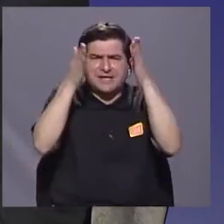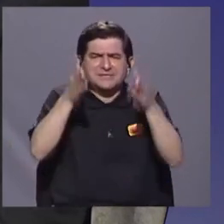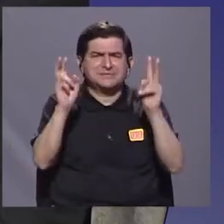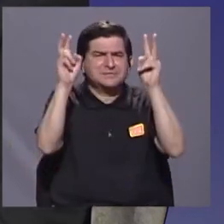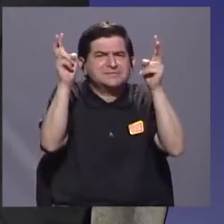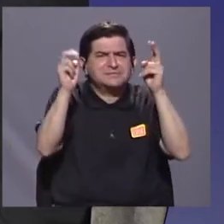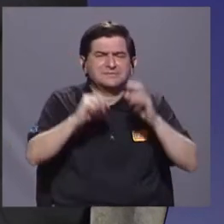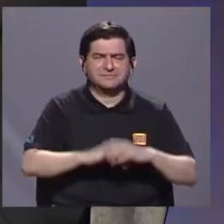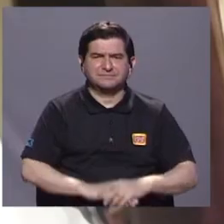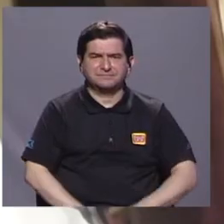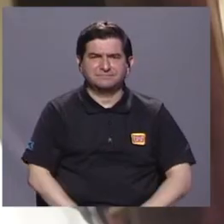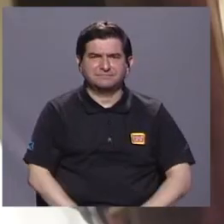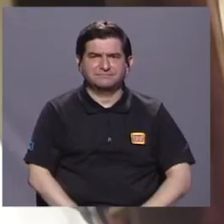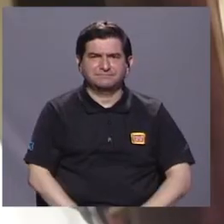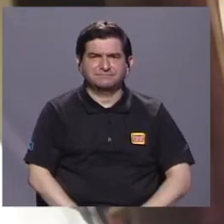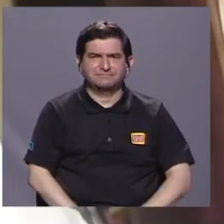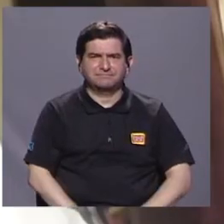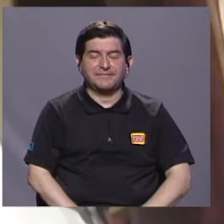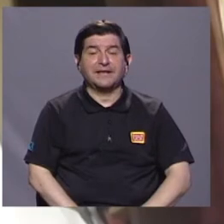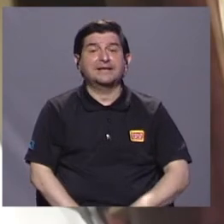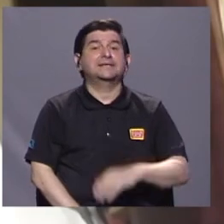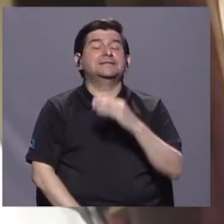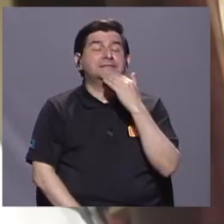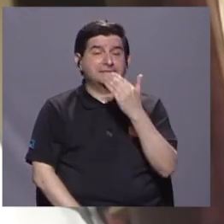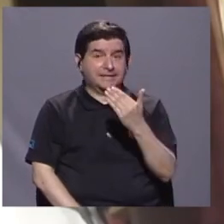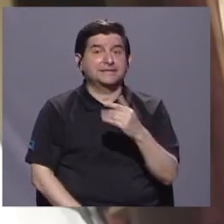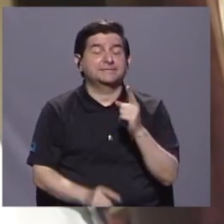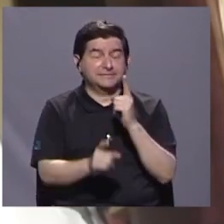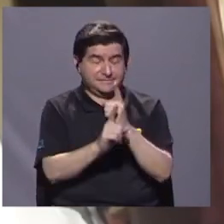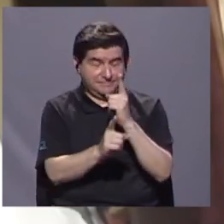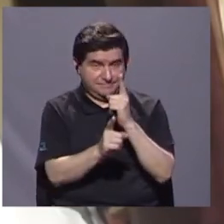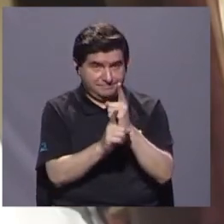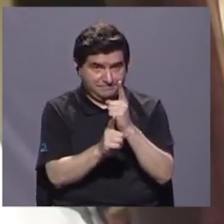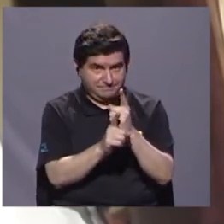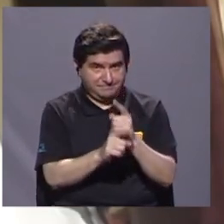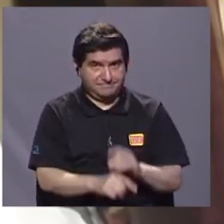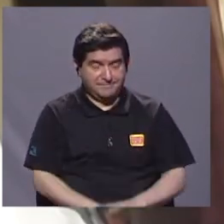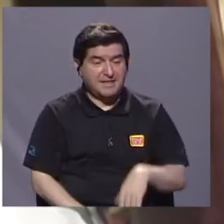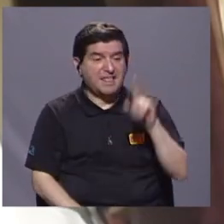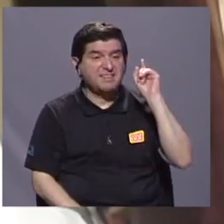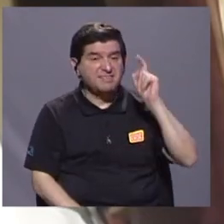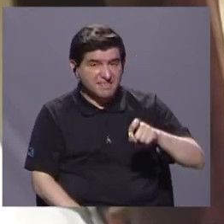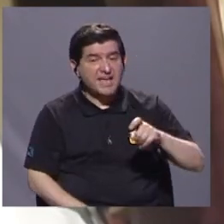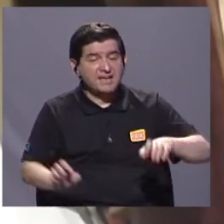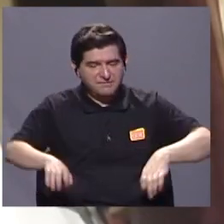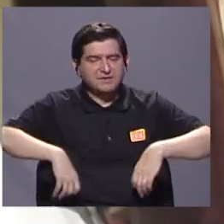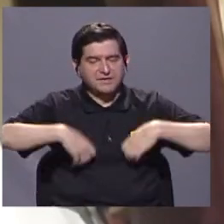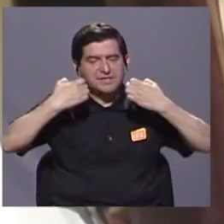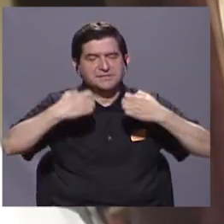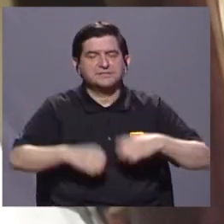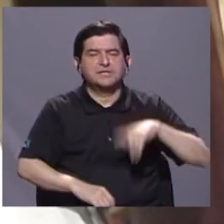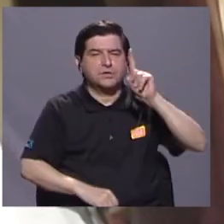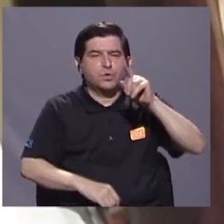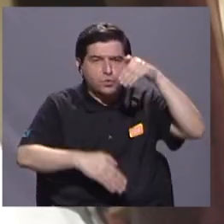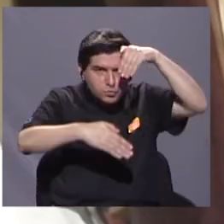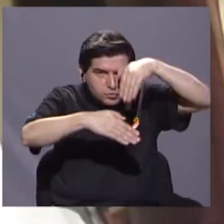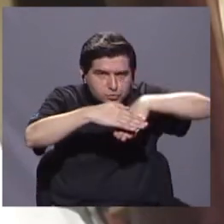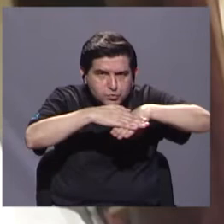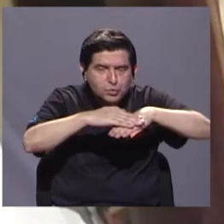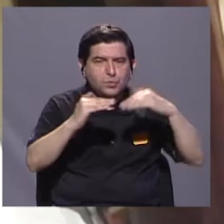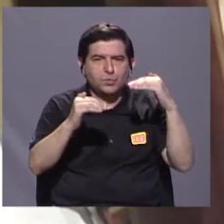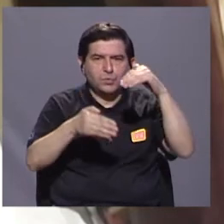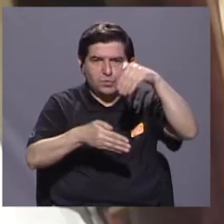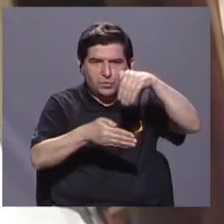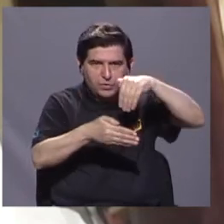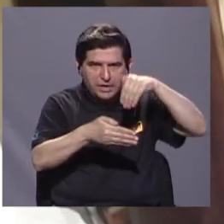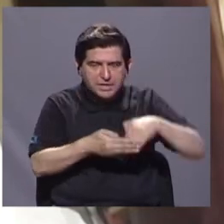materia? Sí, muchas gracias. Efectivamente, debe existir y tiene que existir un subregistro en la cantidad de